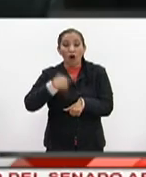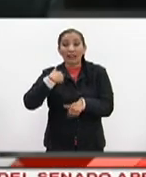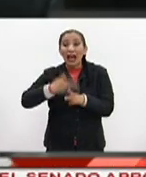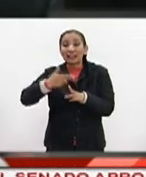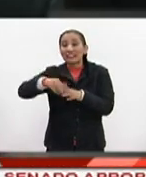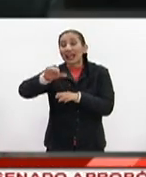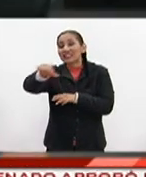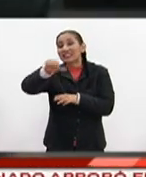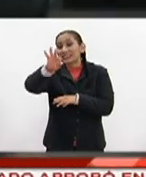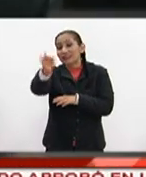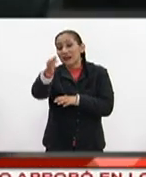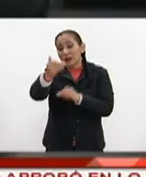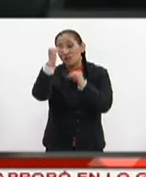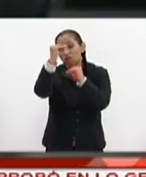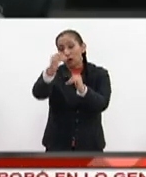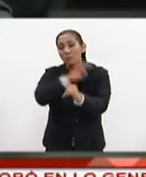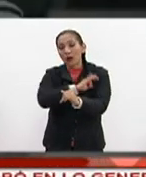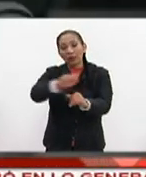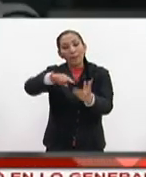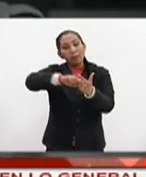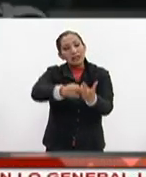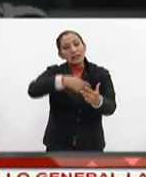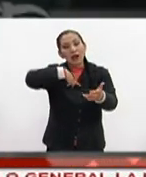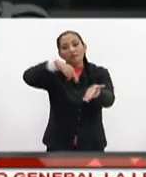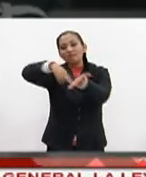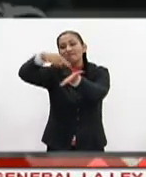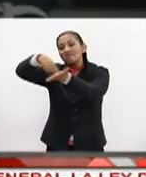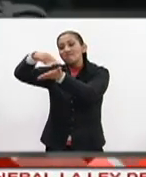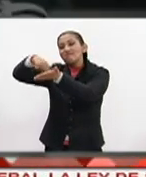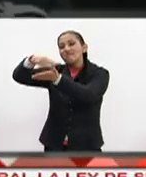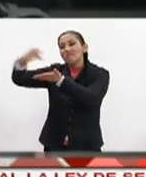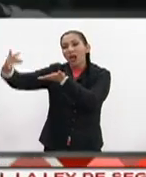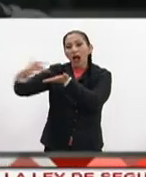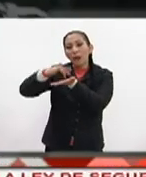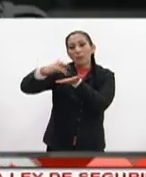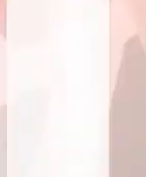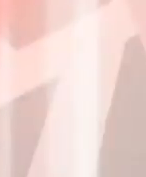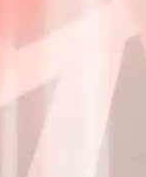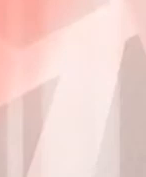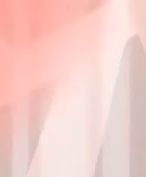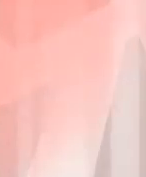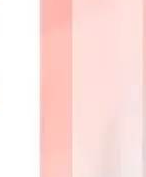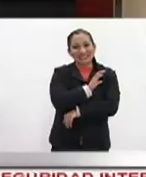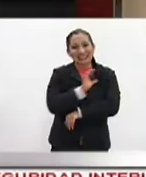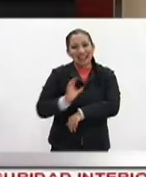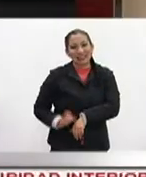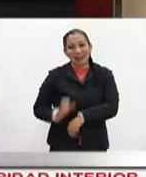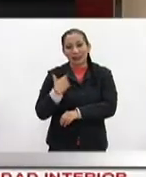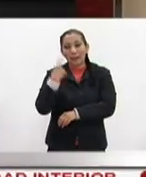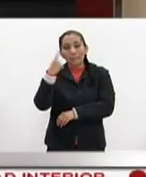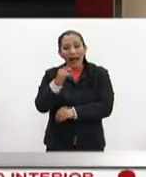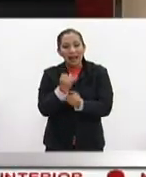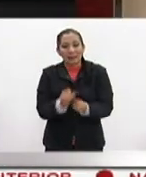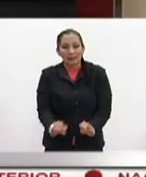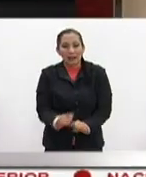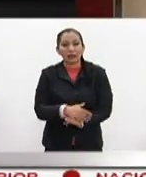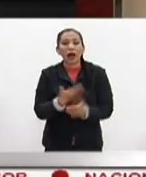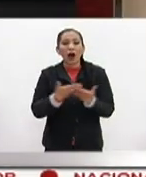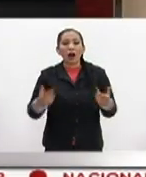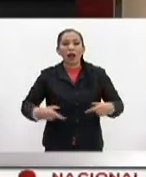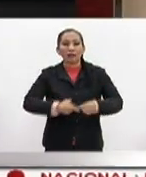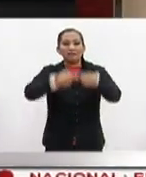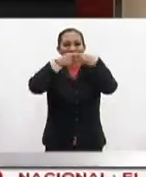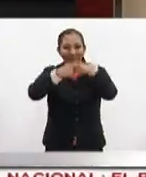y hasta el 16 de febrero podrán comenzar con el proceso de recolección de firmas para lograr la candidatura por la vía independiente. Vamos